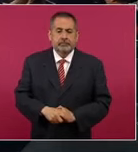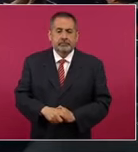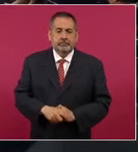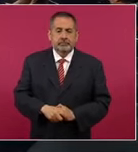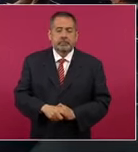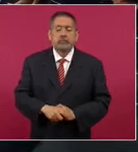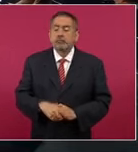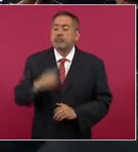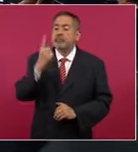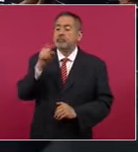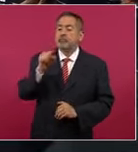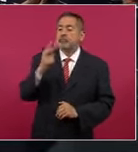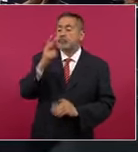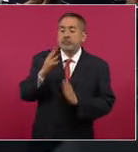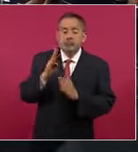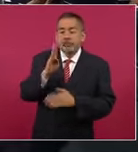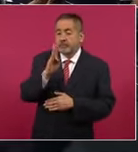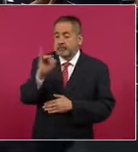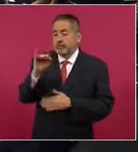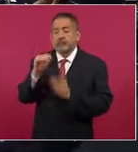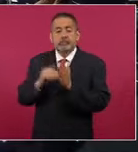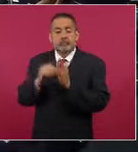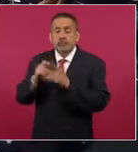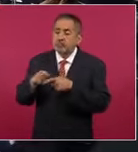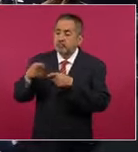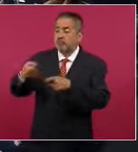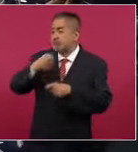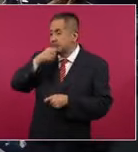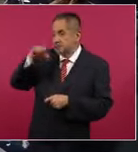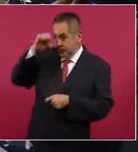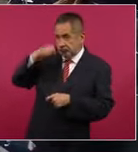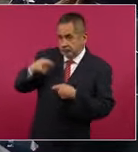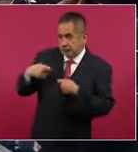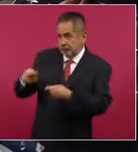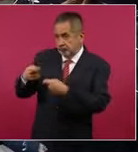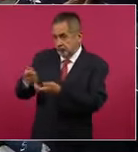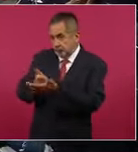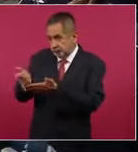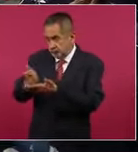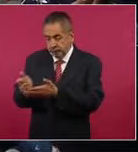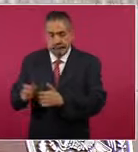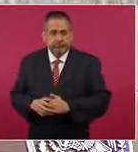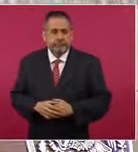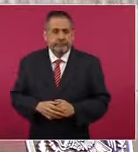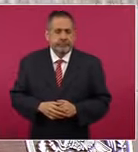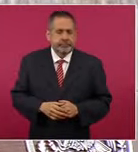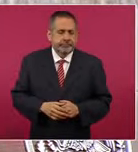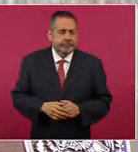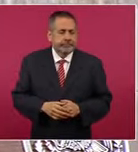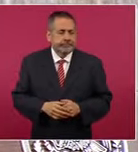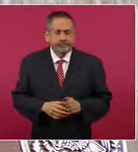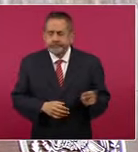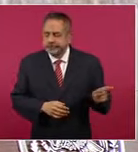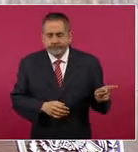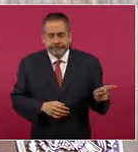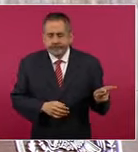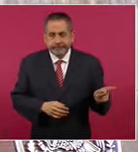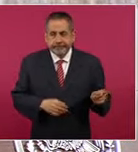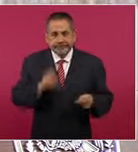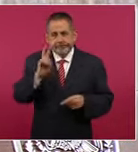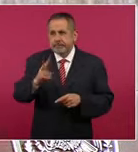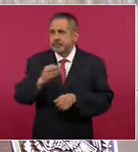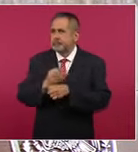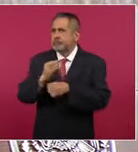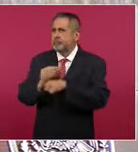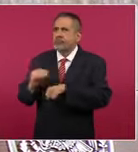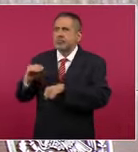1.2 billones a los adultos mayores. Estamos incrementando y deben